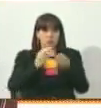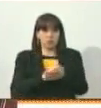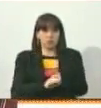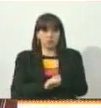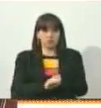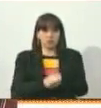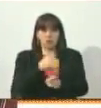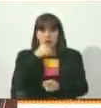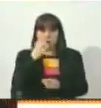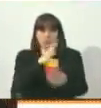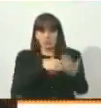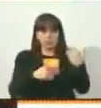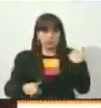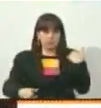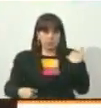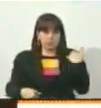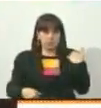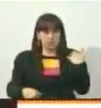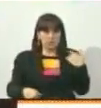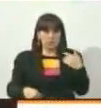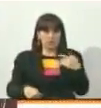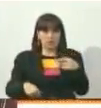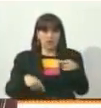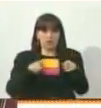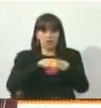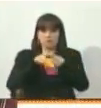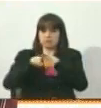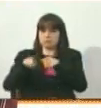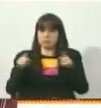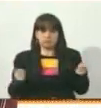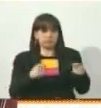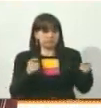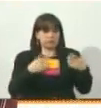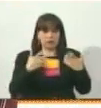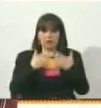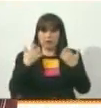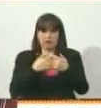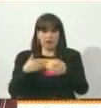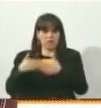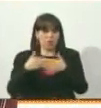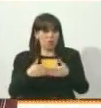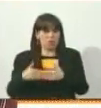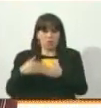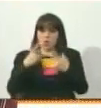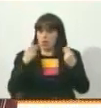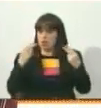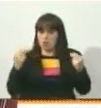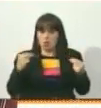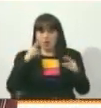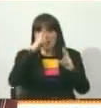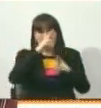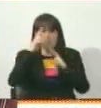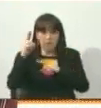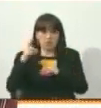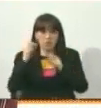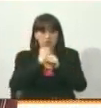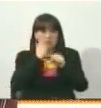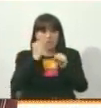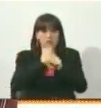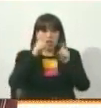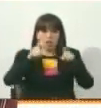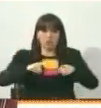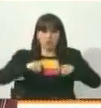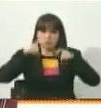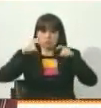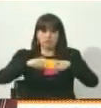Lo dijo el presidente. Esto no es, aquí nadie está promoviendo invasiones ni nada. Es el respeto al que está trabajando la tierra. Es el